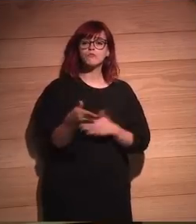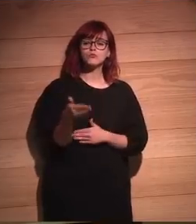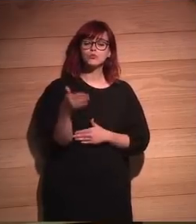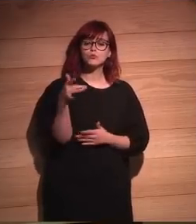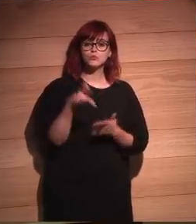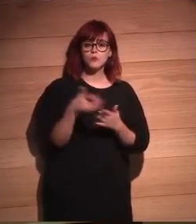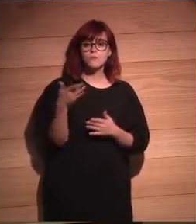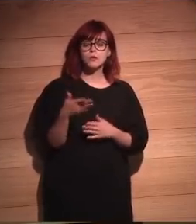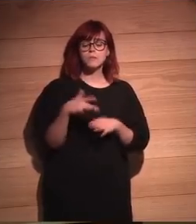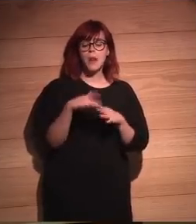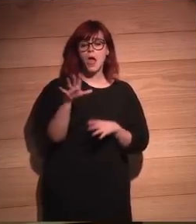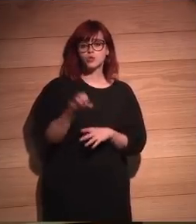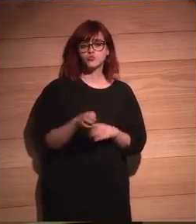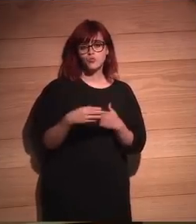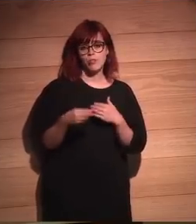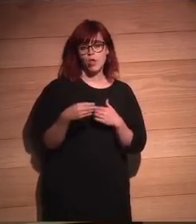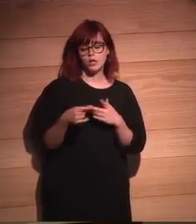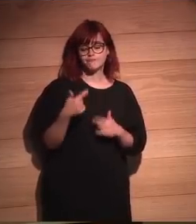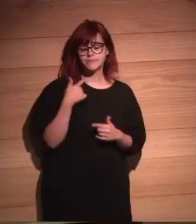importantes para los consumidores, seguro, ¿no?